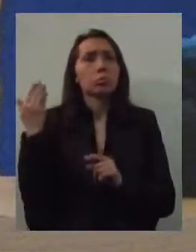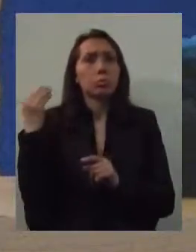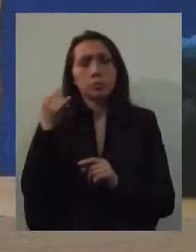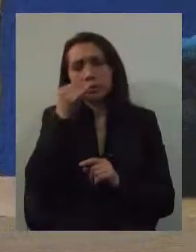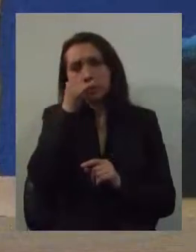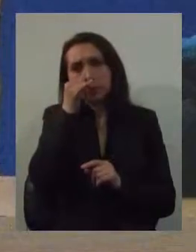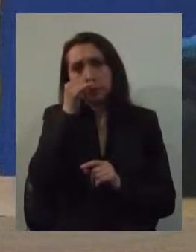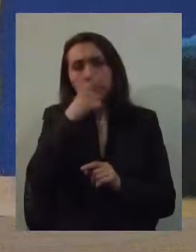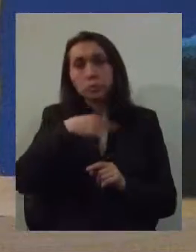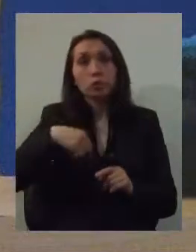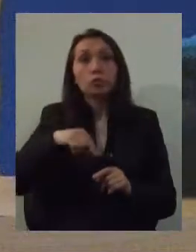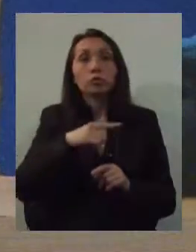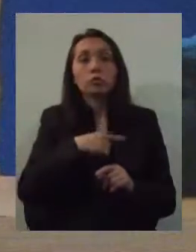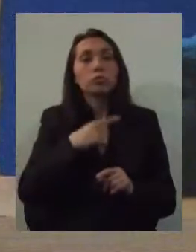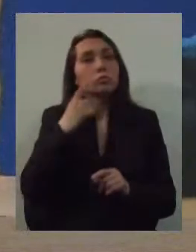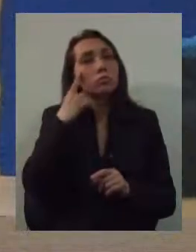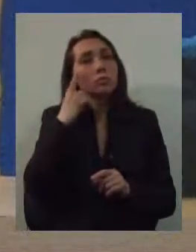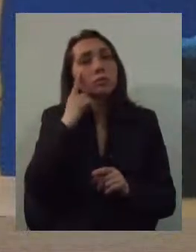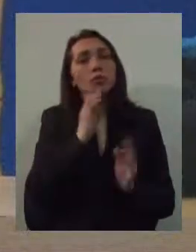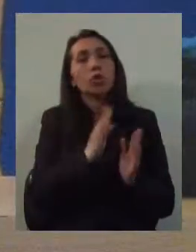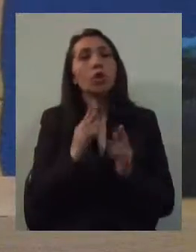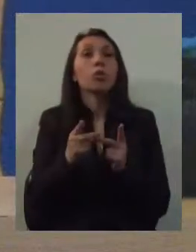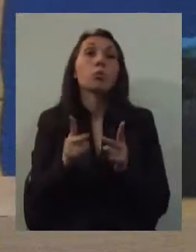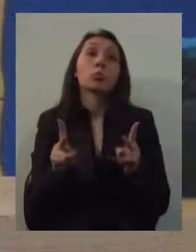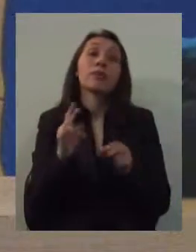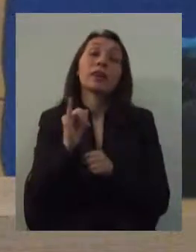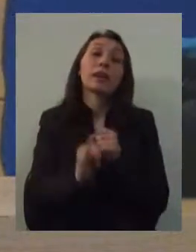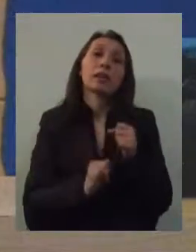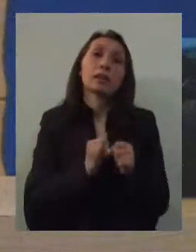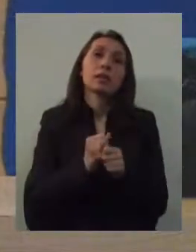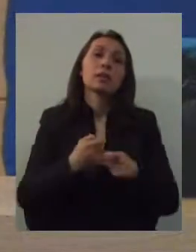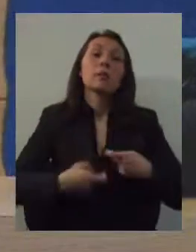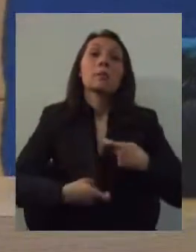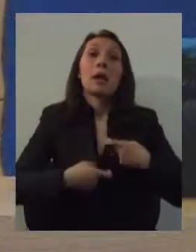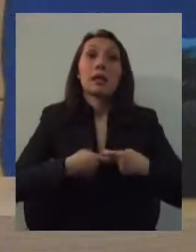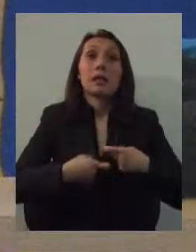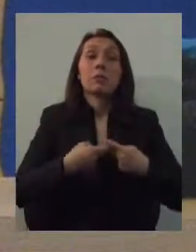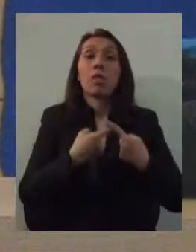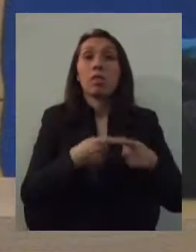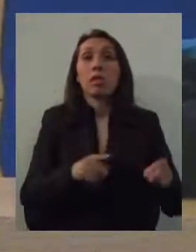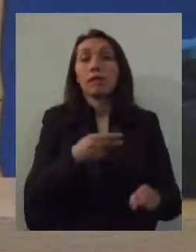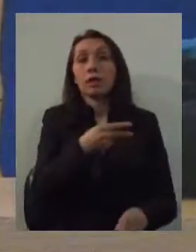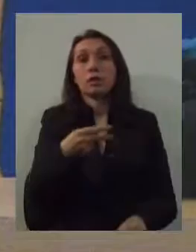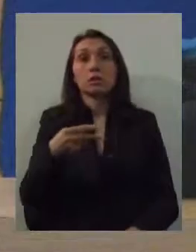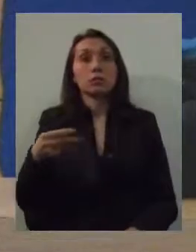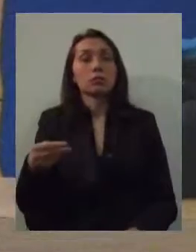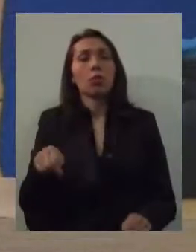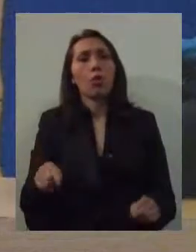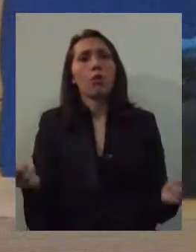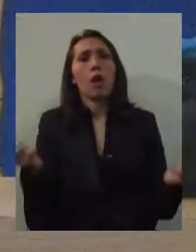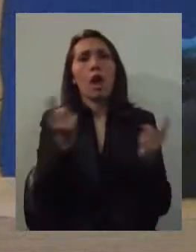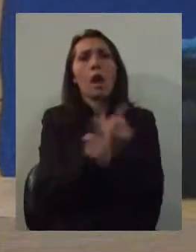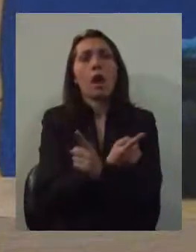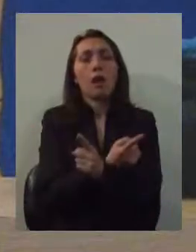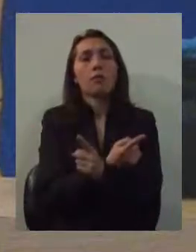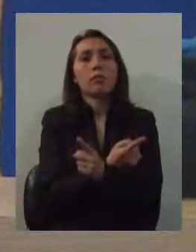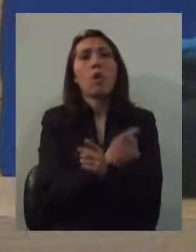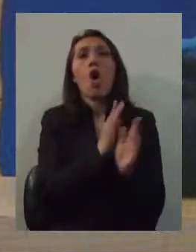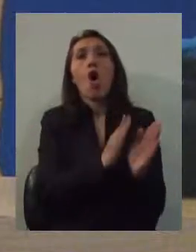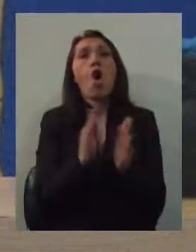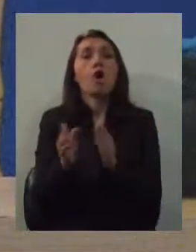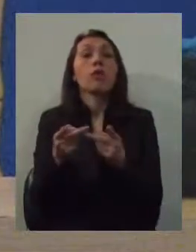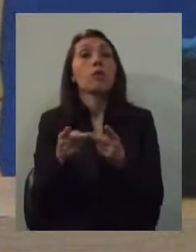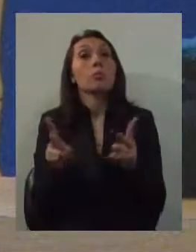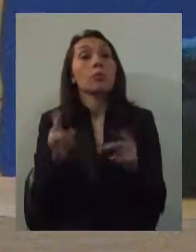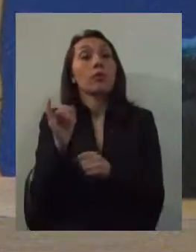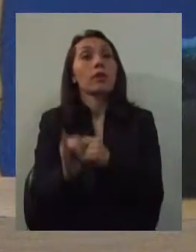tiempo nosotros considerábamos de orden público internacional el matrimonio entre personas de distinto sexo y hoy, al revés, consideramos de orden